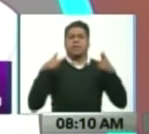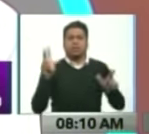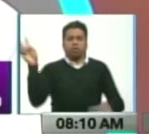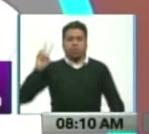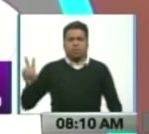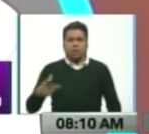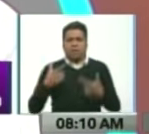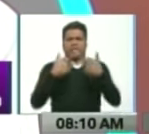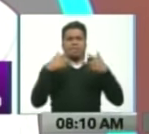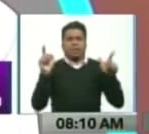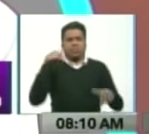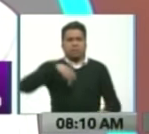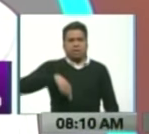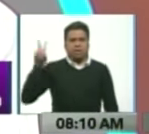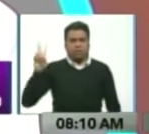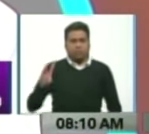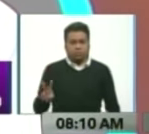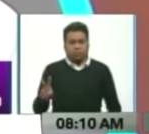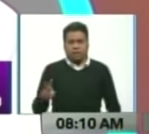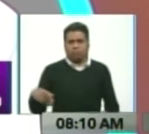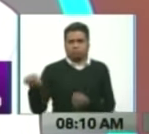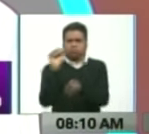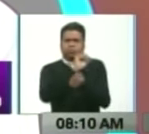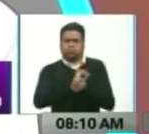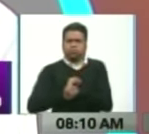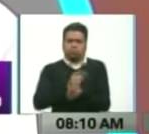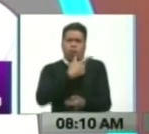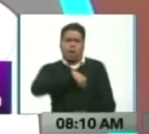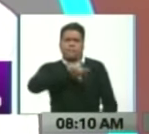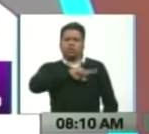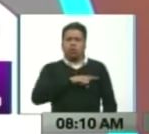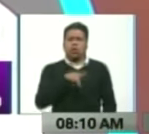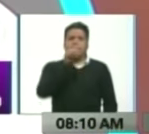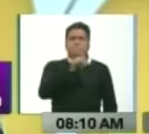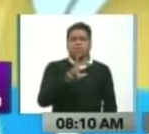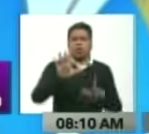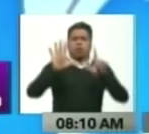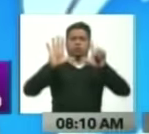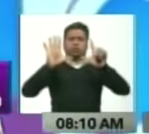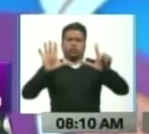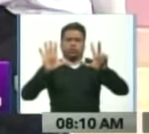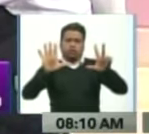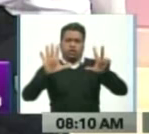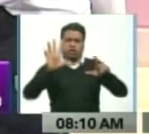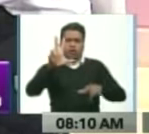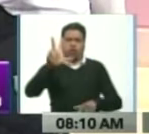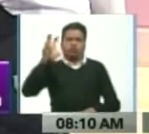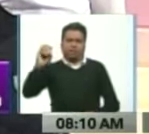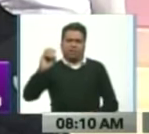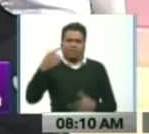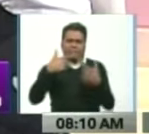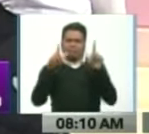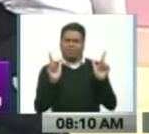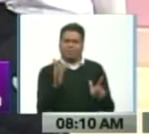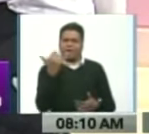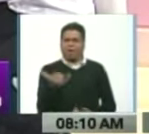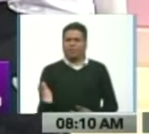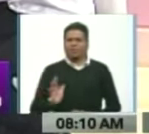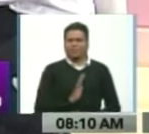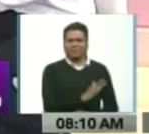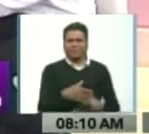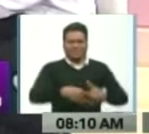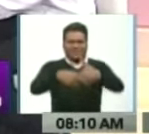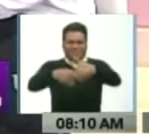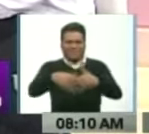país y bueno, y luchando con ese yugo español que nos oprimía en 1830. Muchachos, muchísimas gracias y felicitaciones de parte de todo muchísimas el pueblo de Venezuela. Está